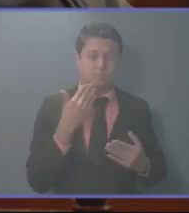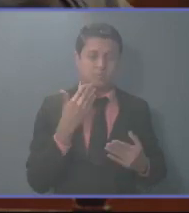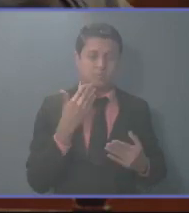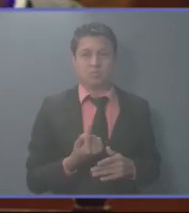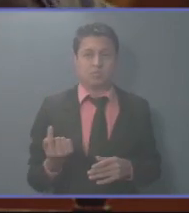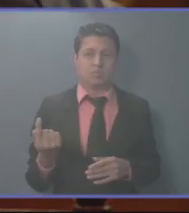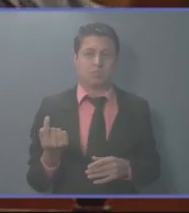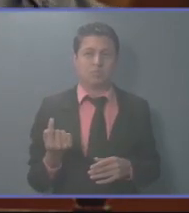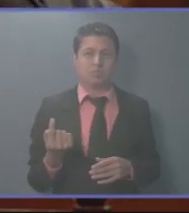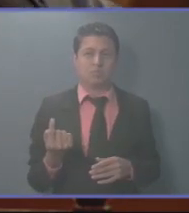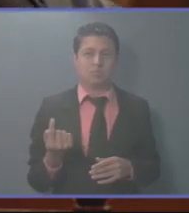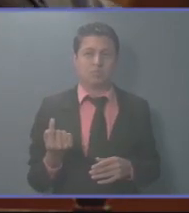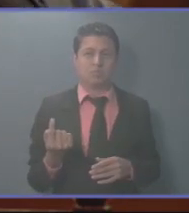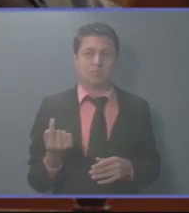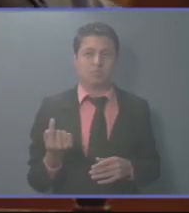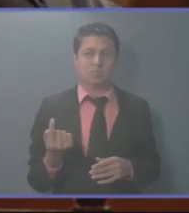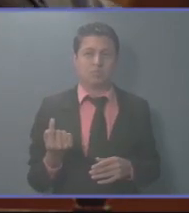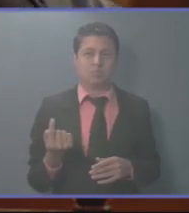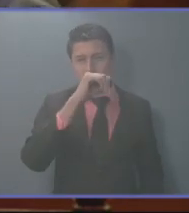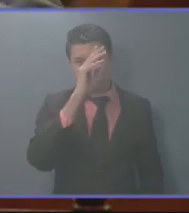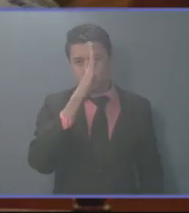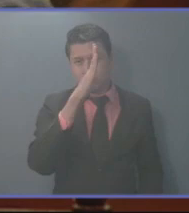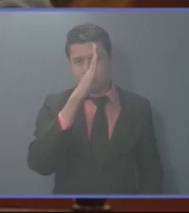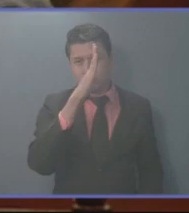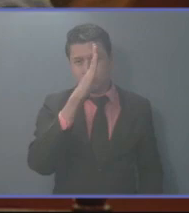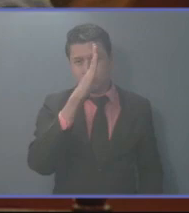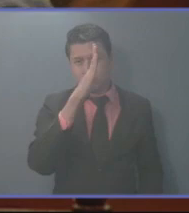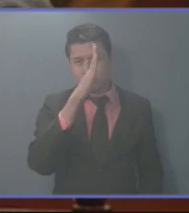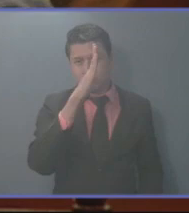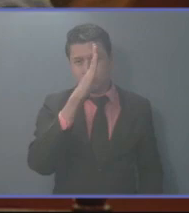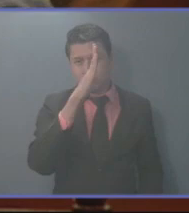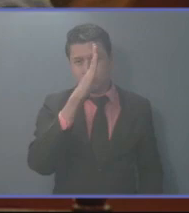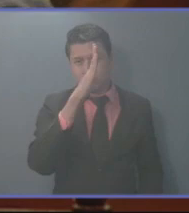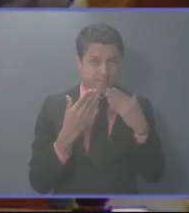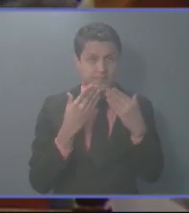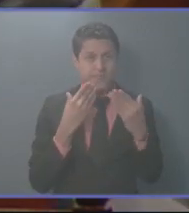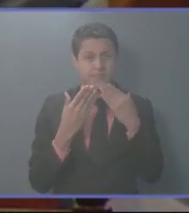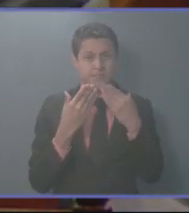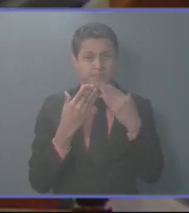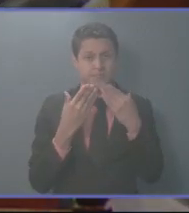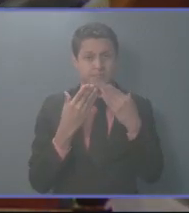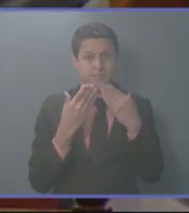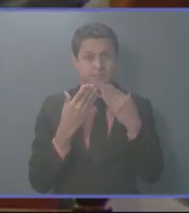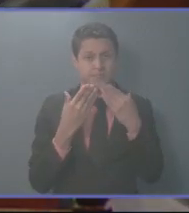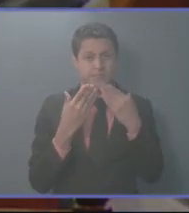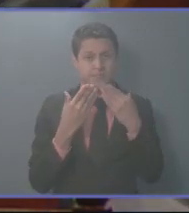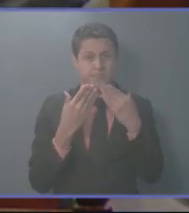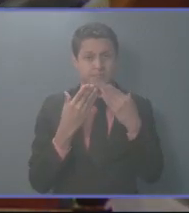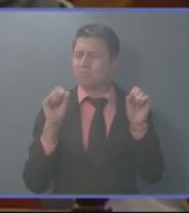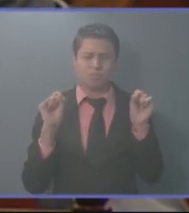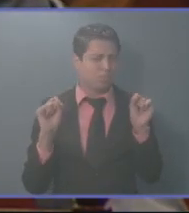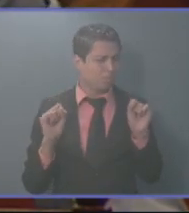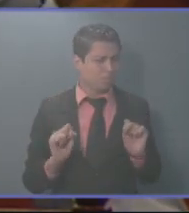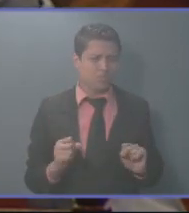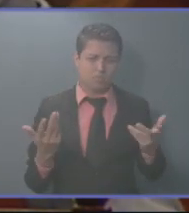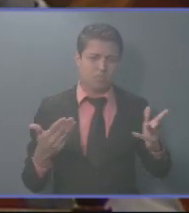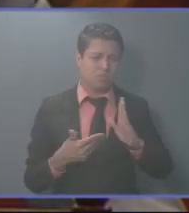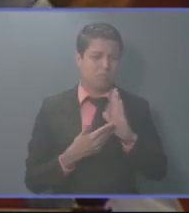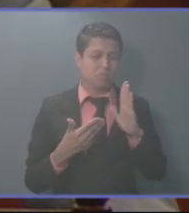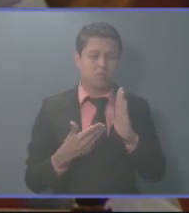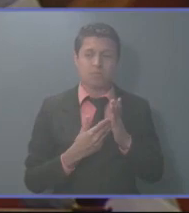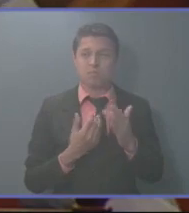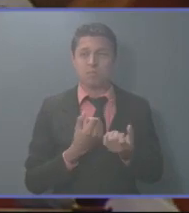personalidad interna del Estado, hace referencia: no pueden impedir el